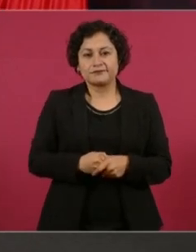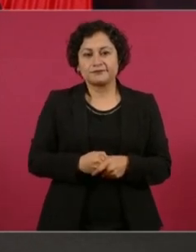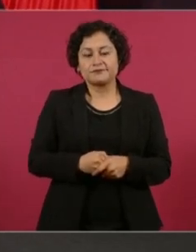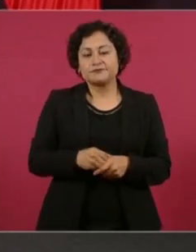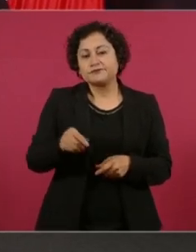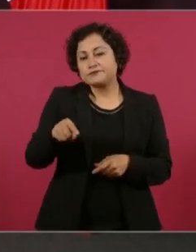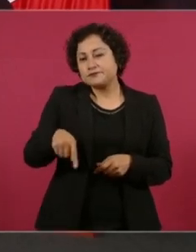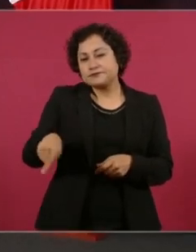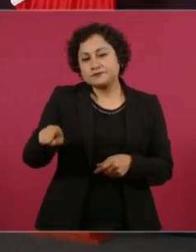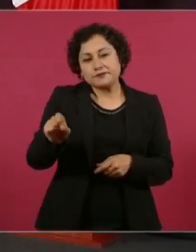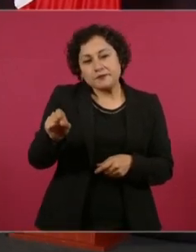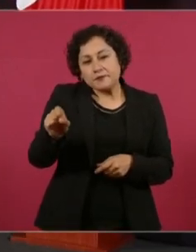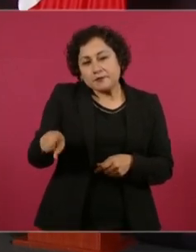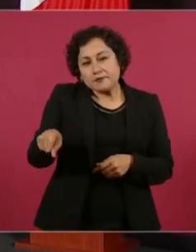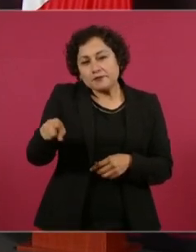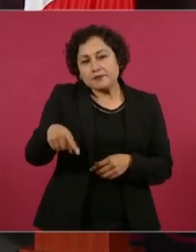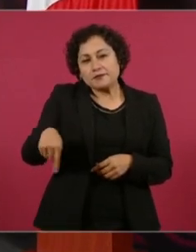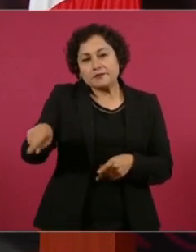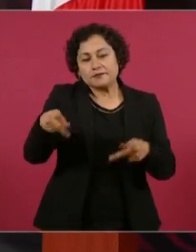ellos mismos.